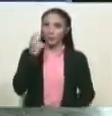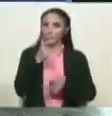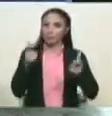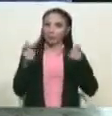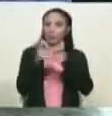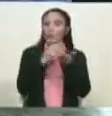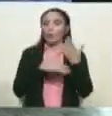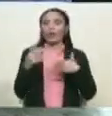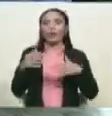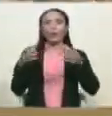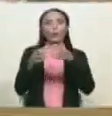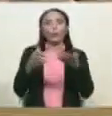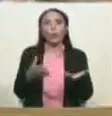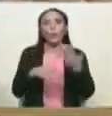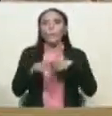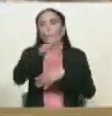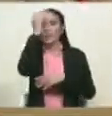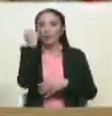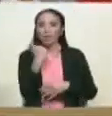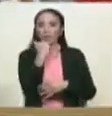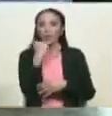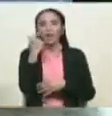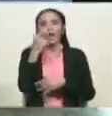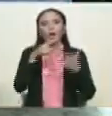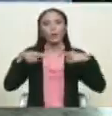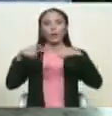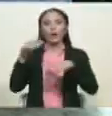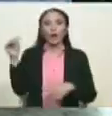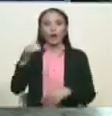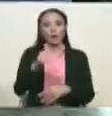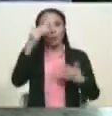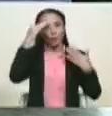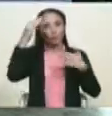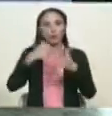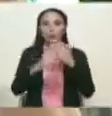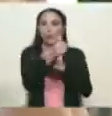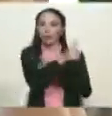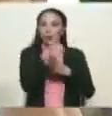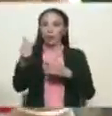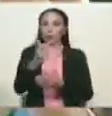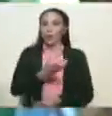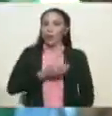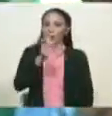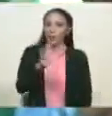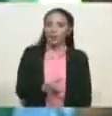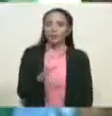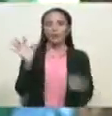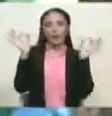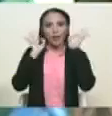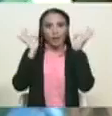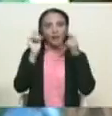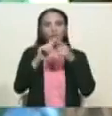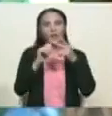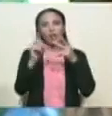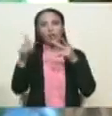Ferrar, alcaldesa del municipio José Félix Rivas. Saludo. Querida alcaldesa,